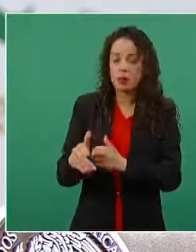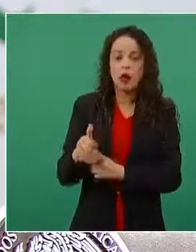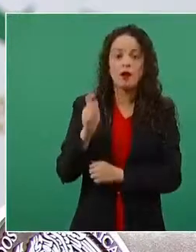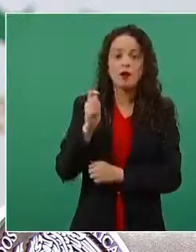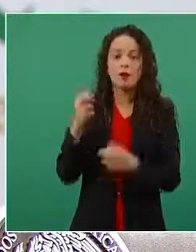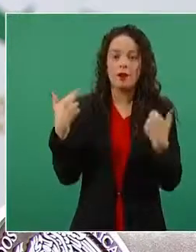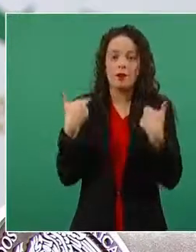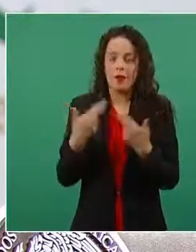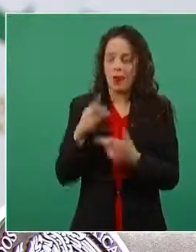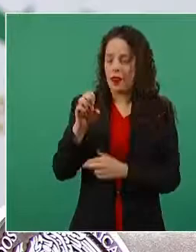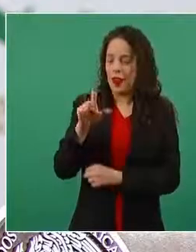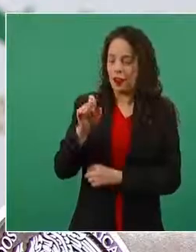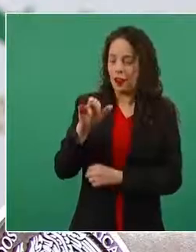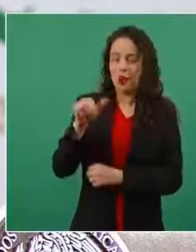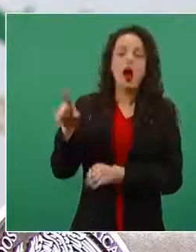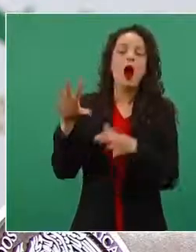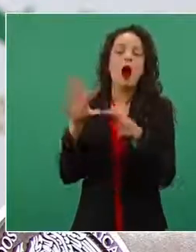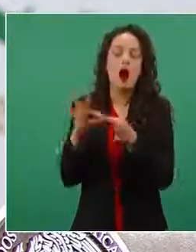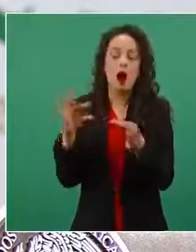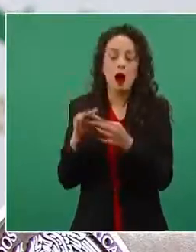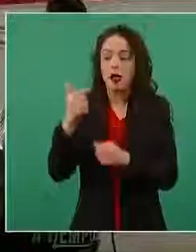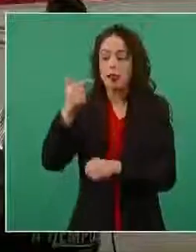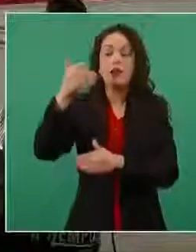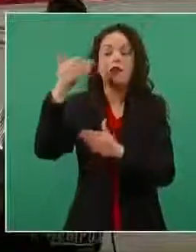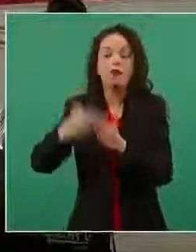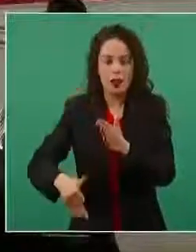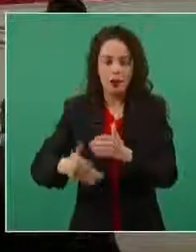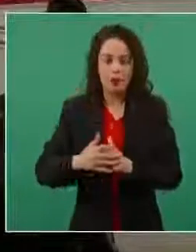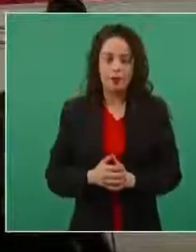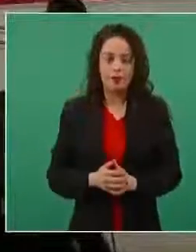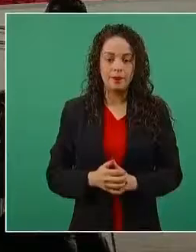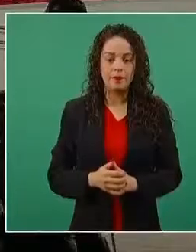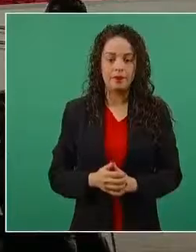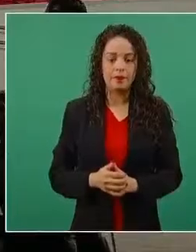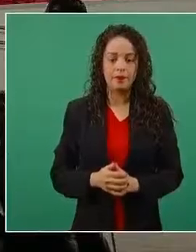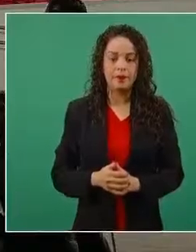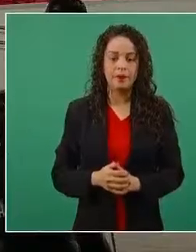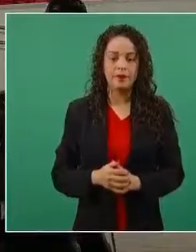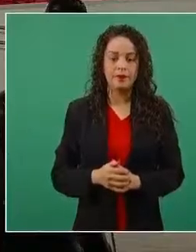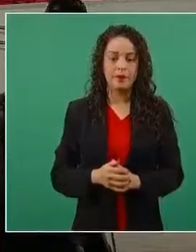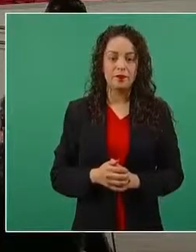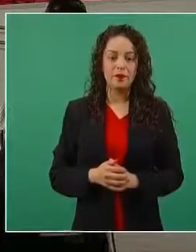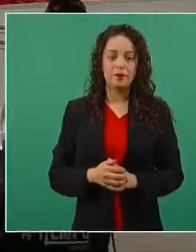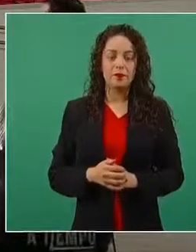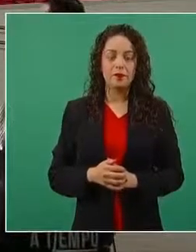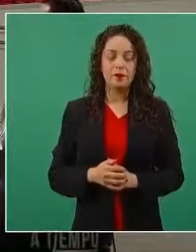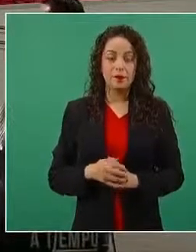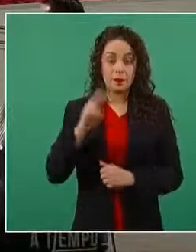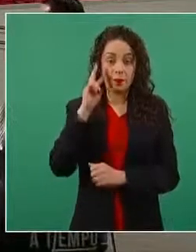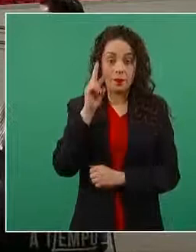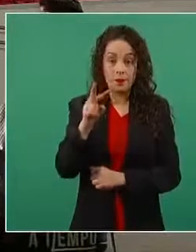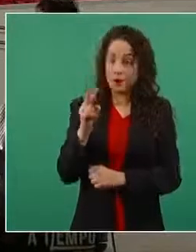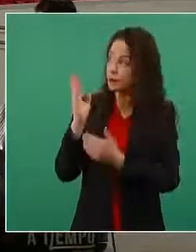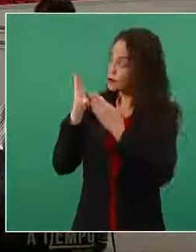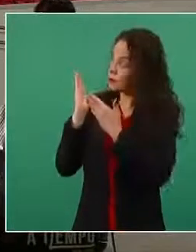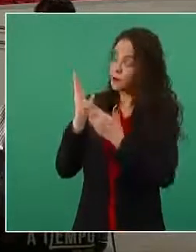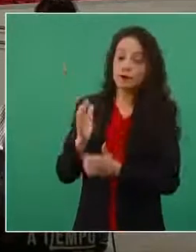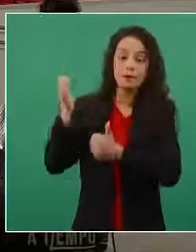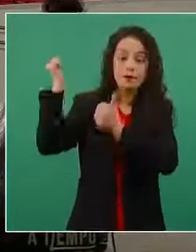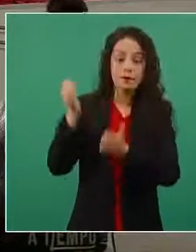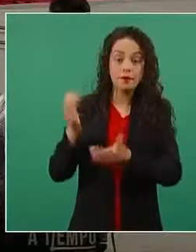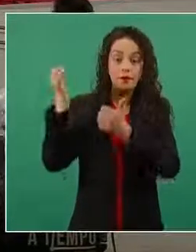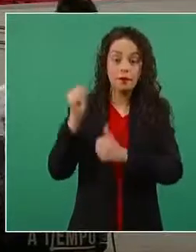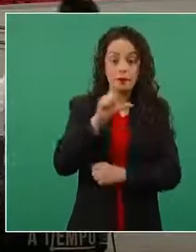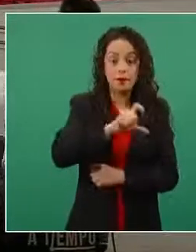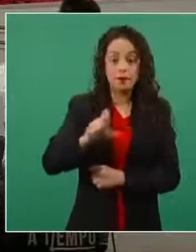maestra Delfina, que serán los que resten. La penúltima, hemos recibido 27 millones de